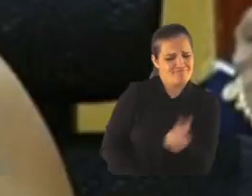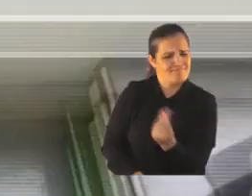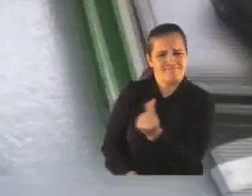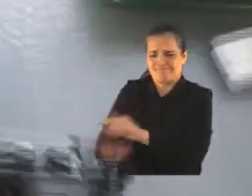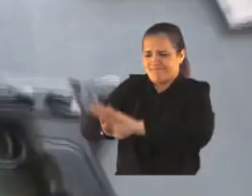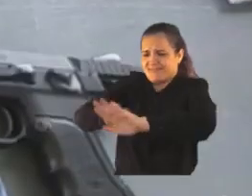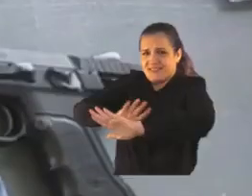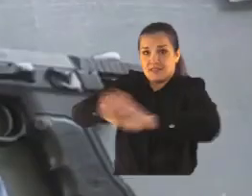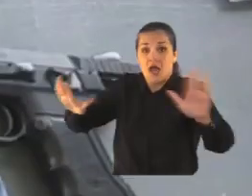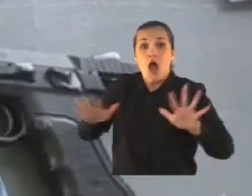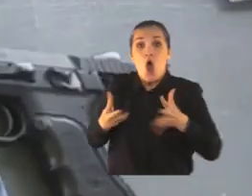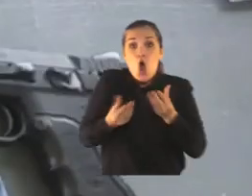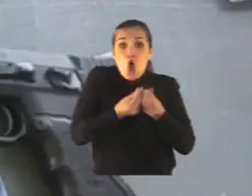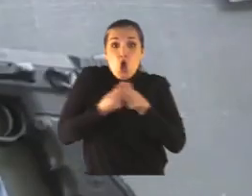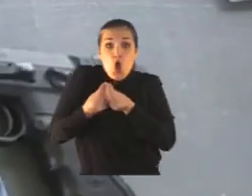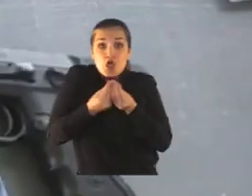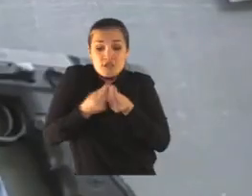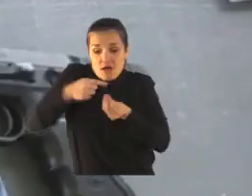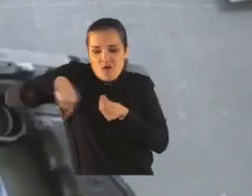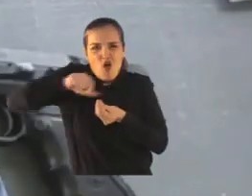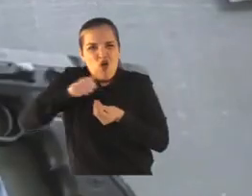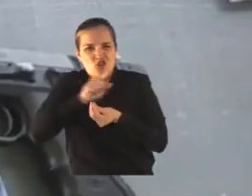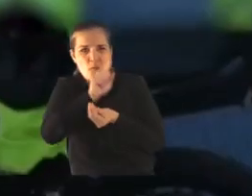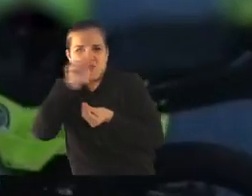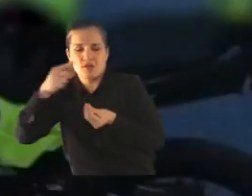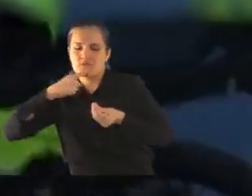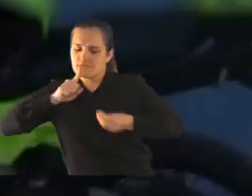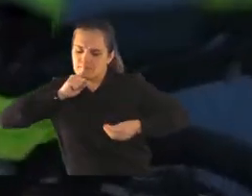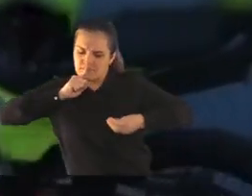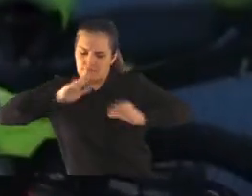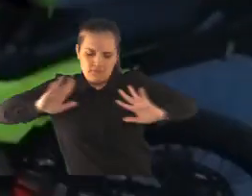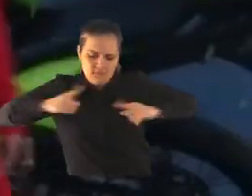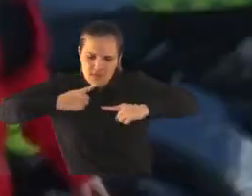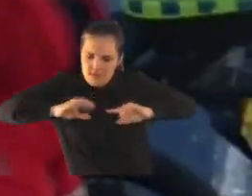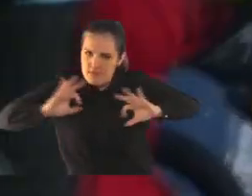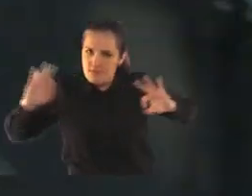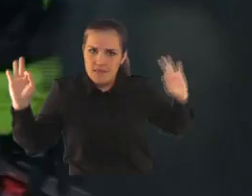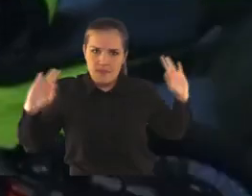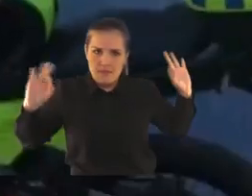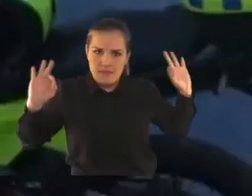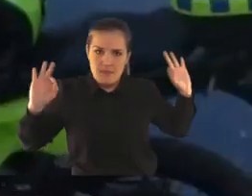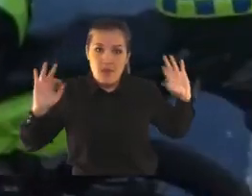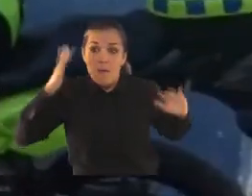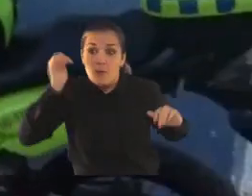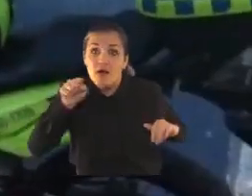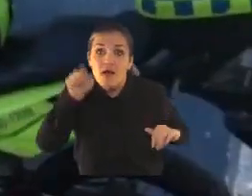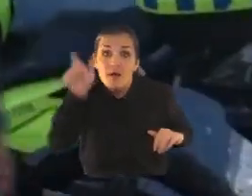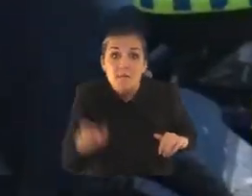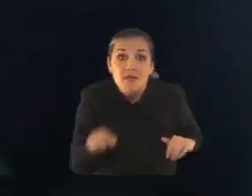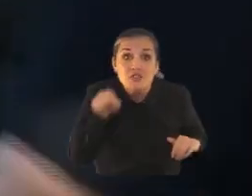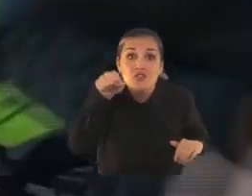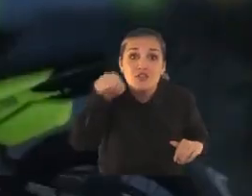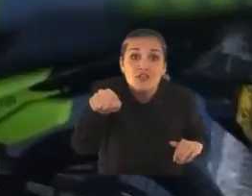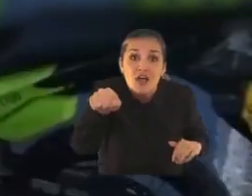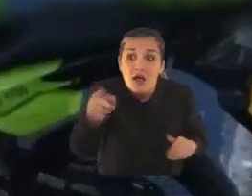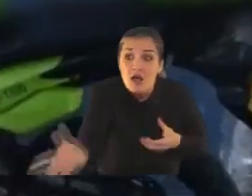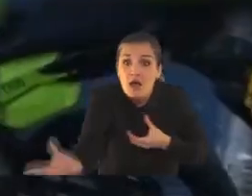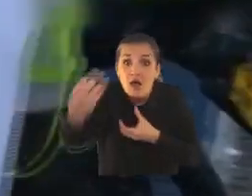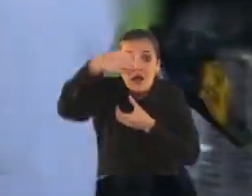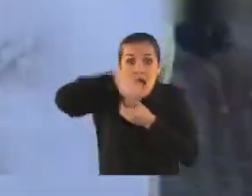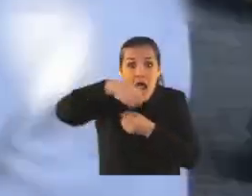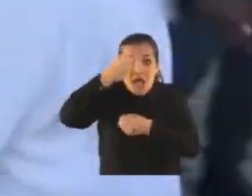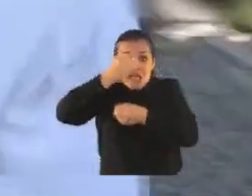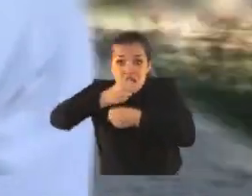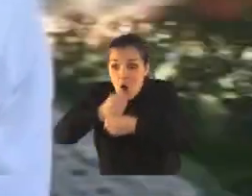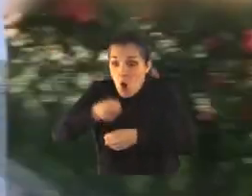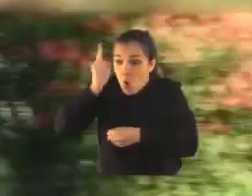no se van a pronunciar sobre este hecho, teniendo en cuenta que las actividades de Estrada no están vinculadas directamente